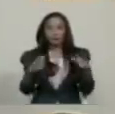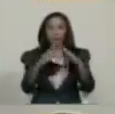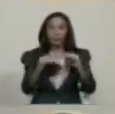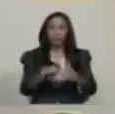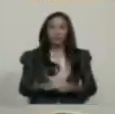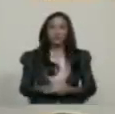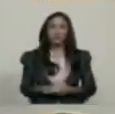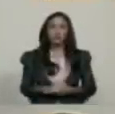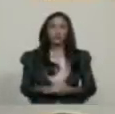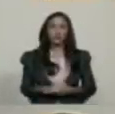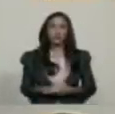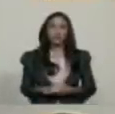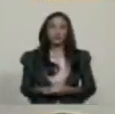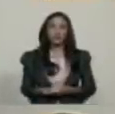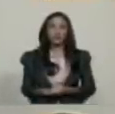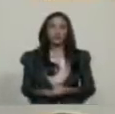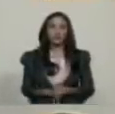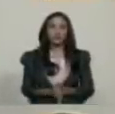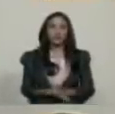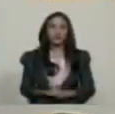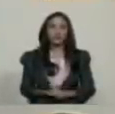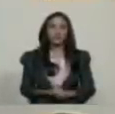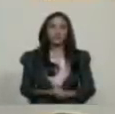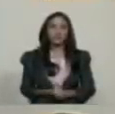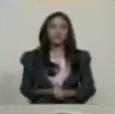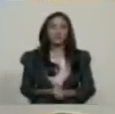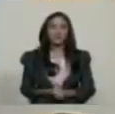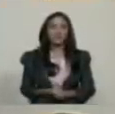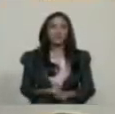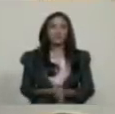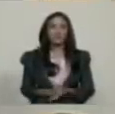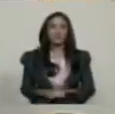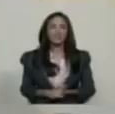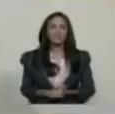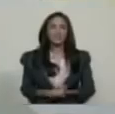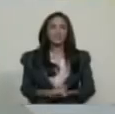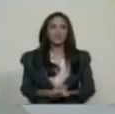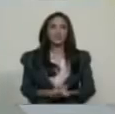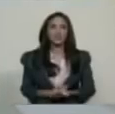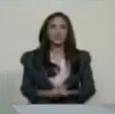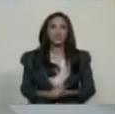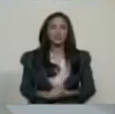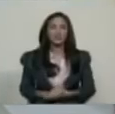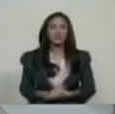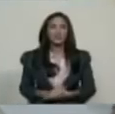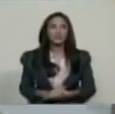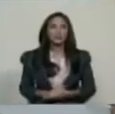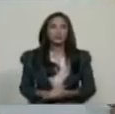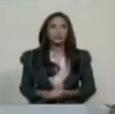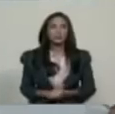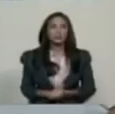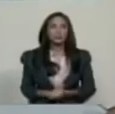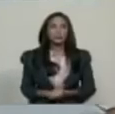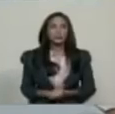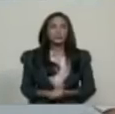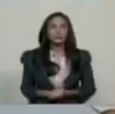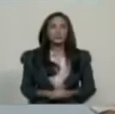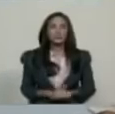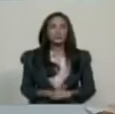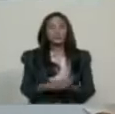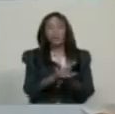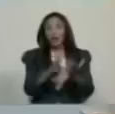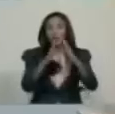los planes de gran envergadura en el campo, alimento, en las minas, también estamos en la gran envergadura